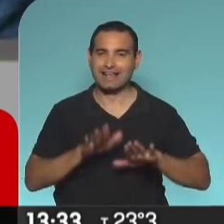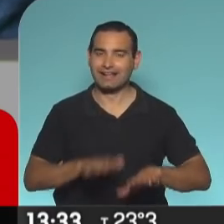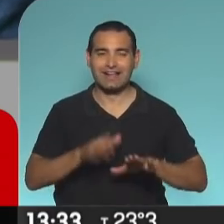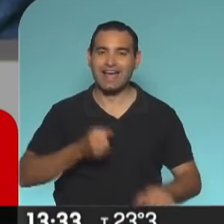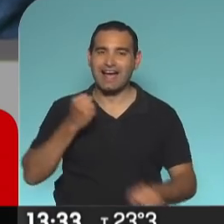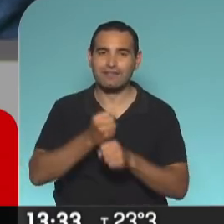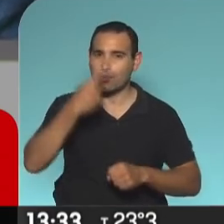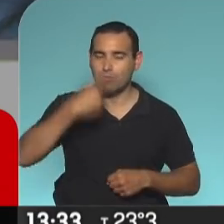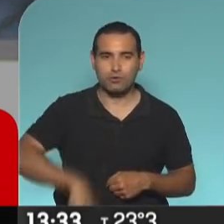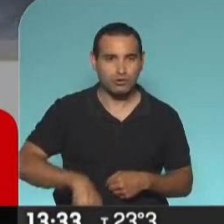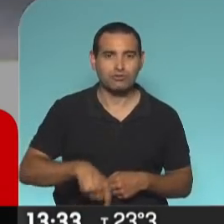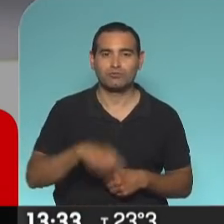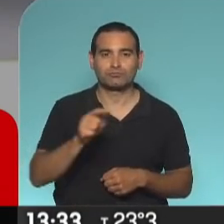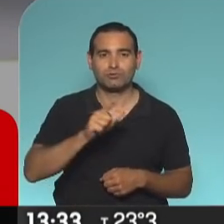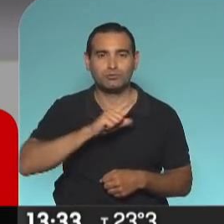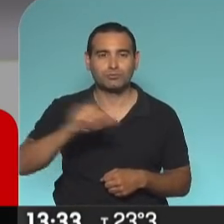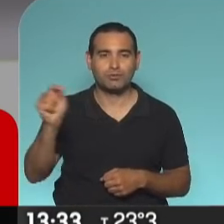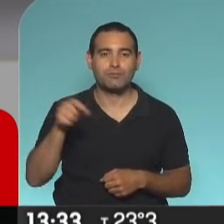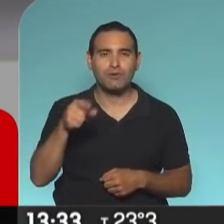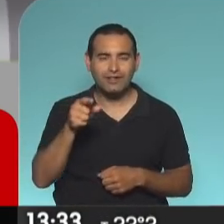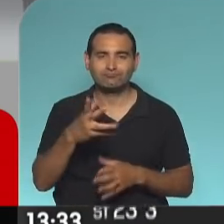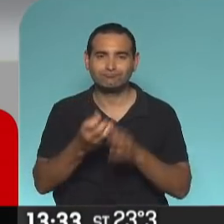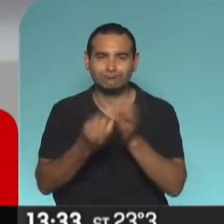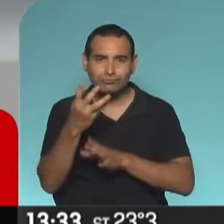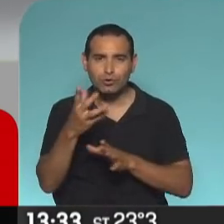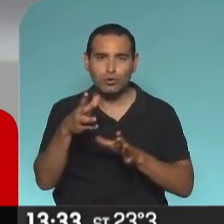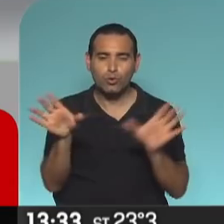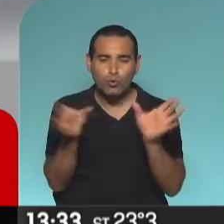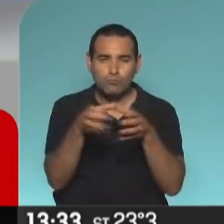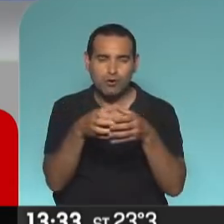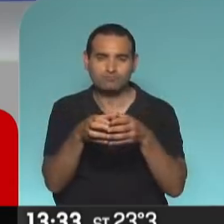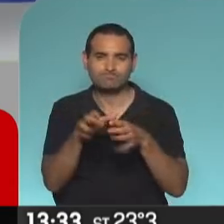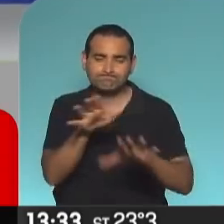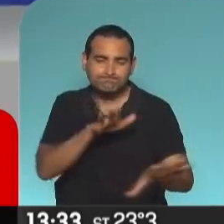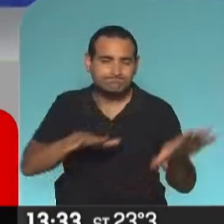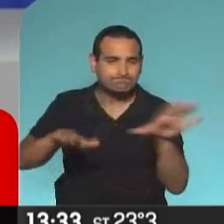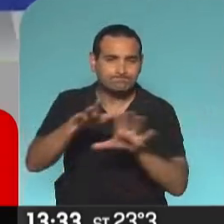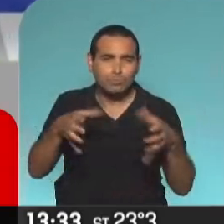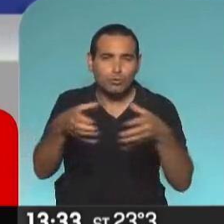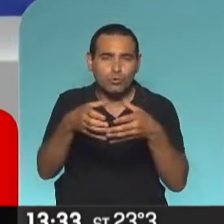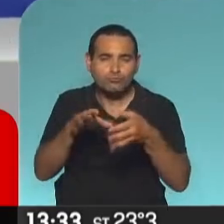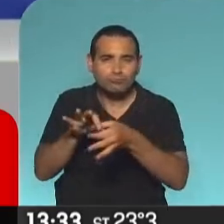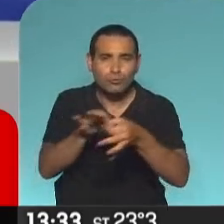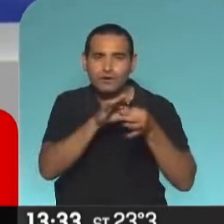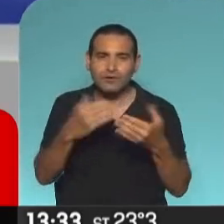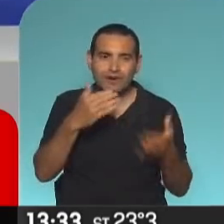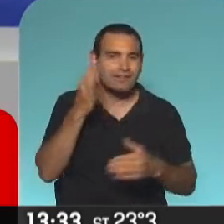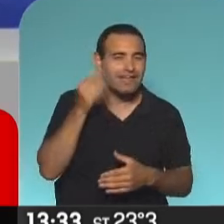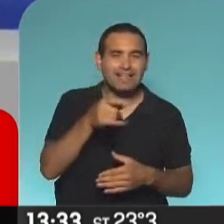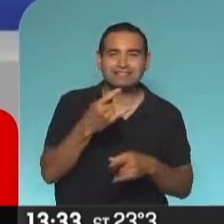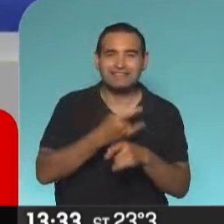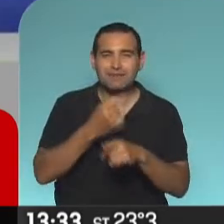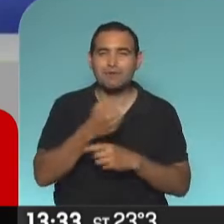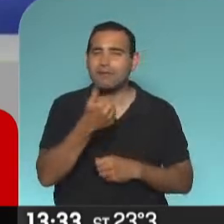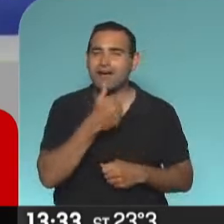también era un formador de grupo, algo muy importante en el fútbol. Entonces se quedaba tomando mate en